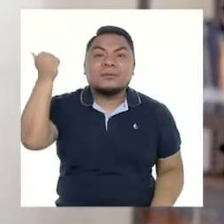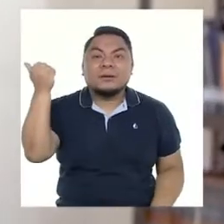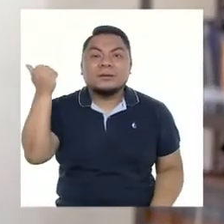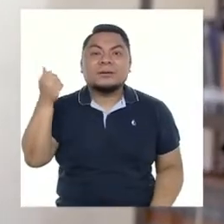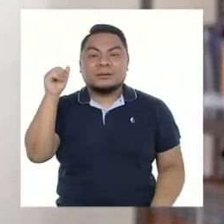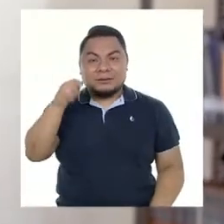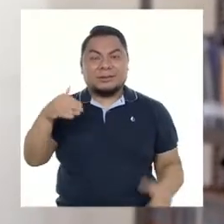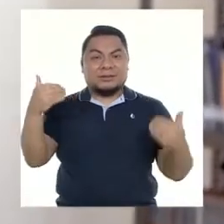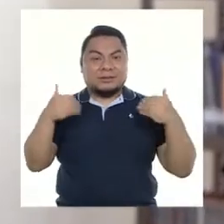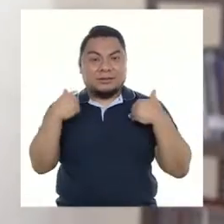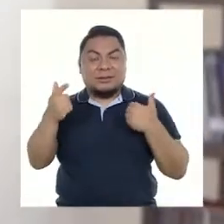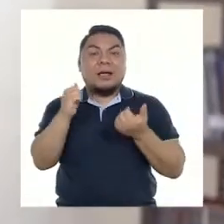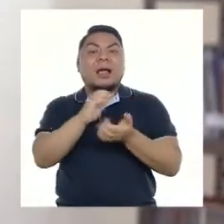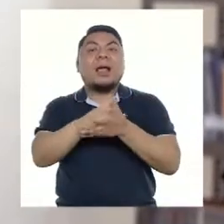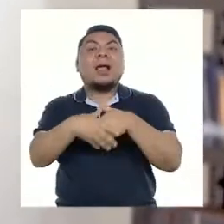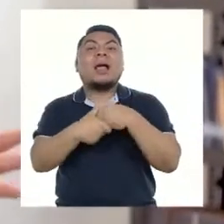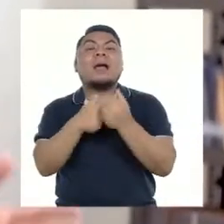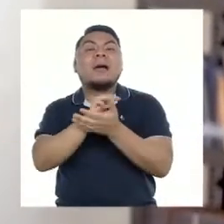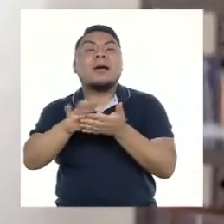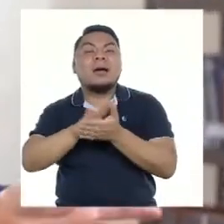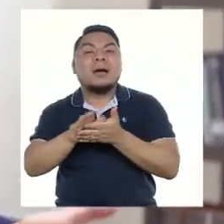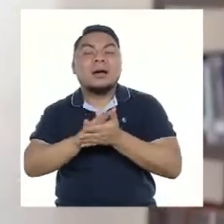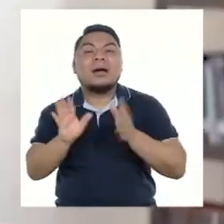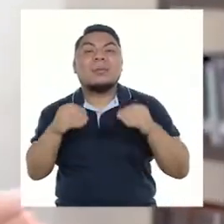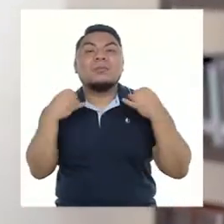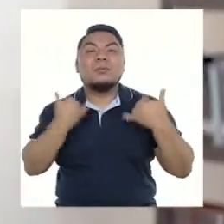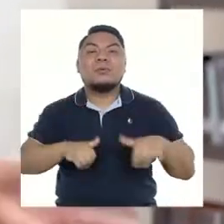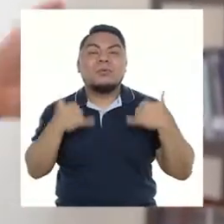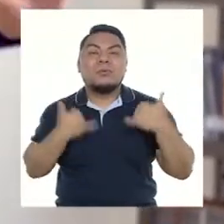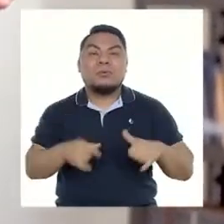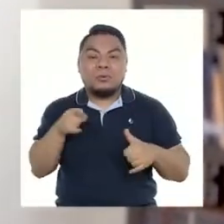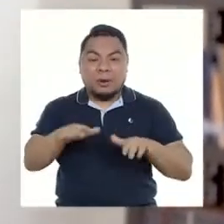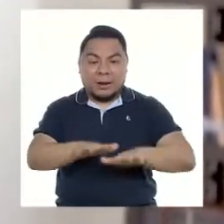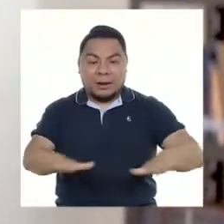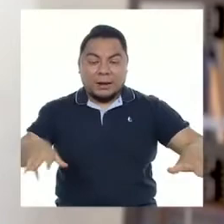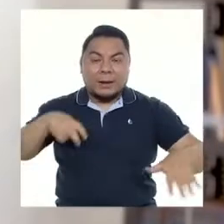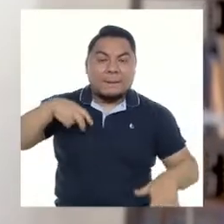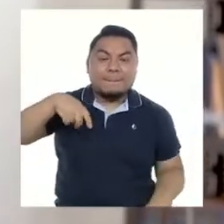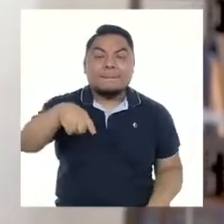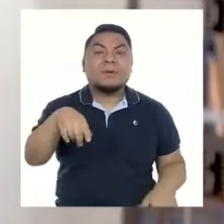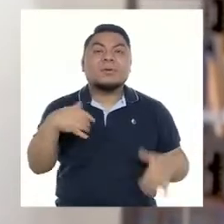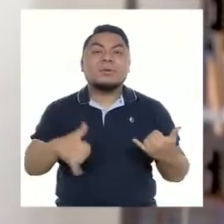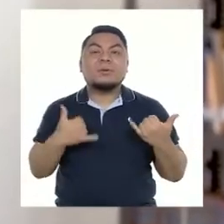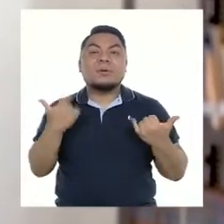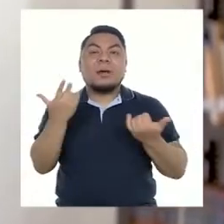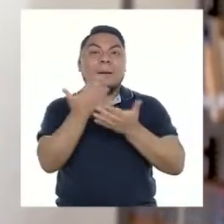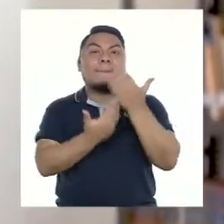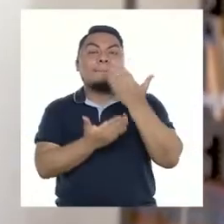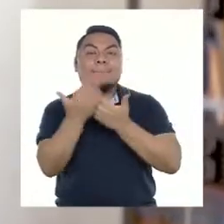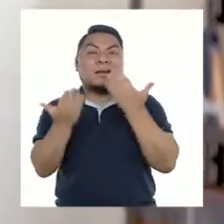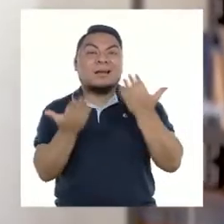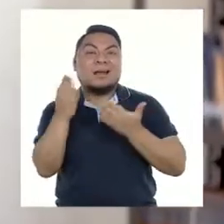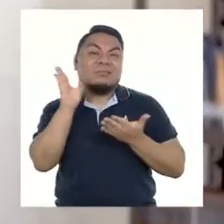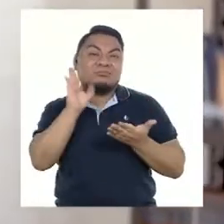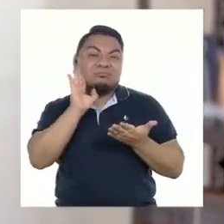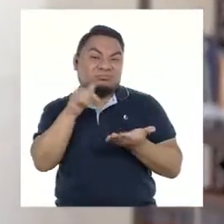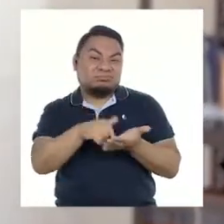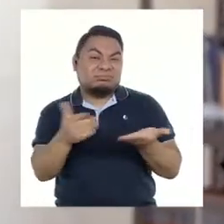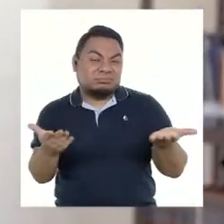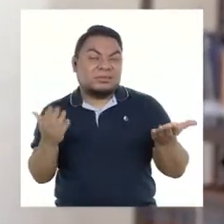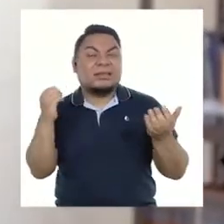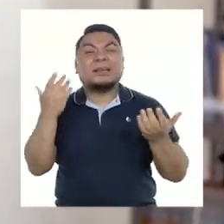olviden, tenemos que lavarnos las manos porque hemos jugado en el piso y nuestras manos de repente no están tan